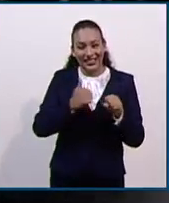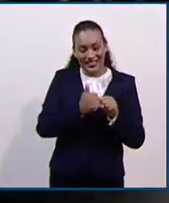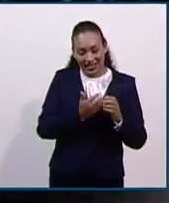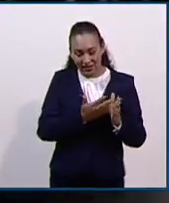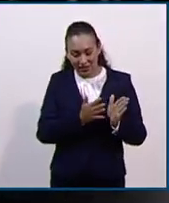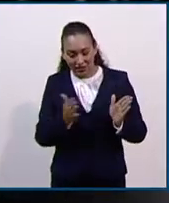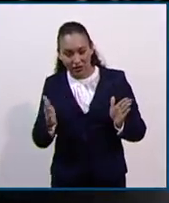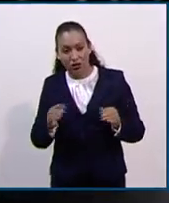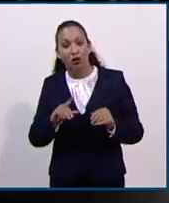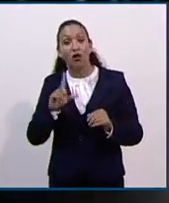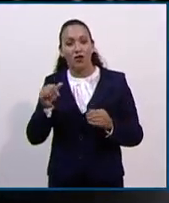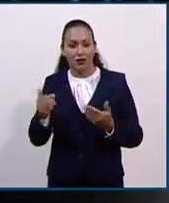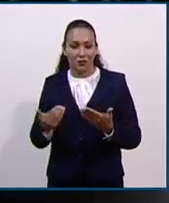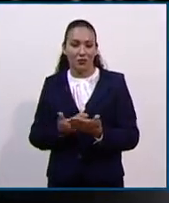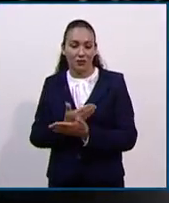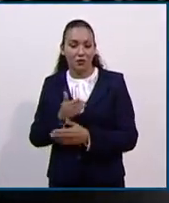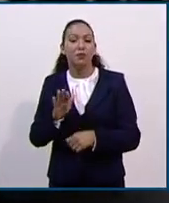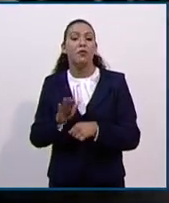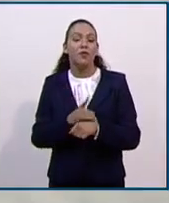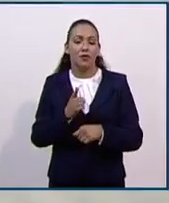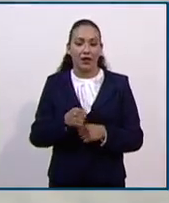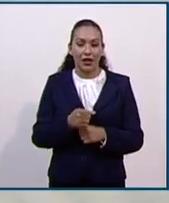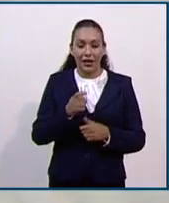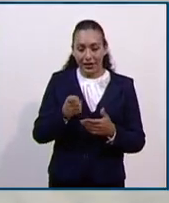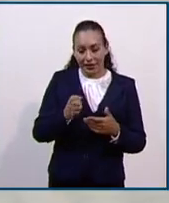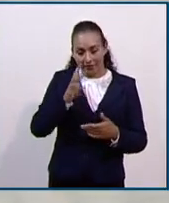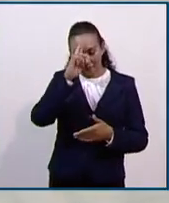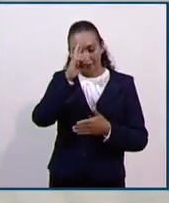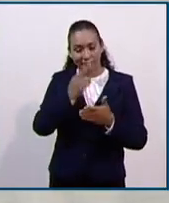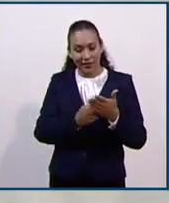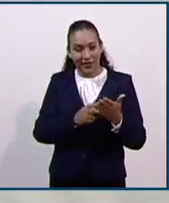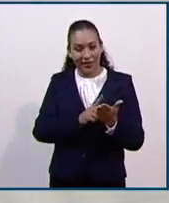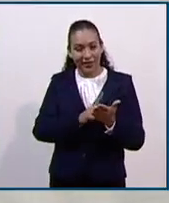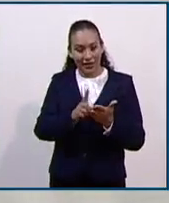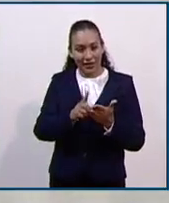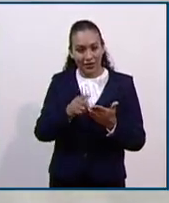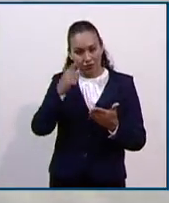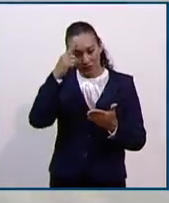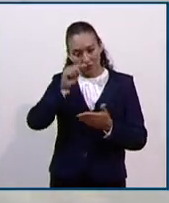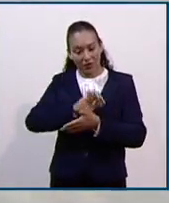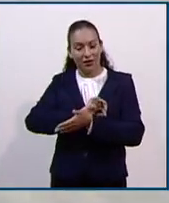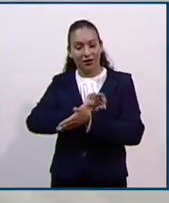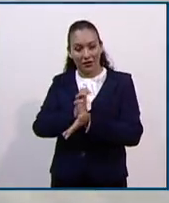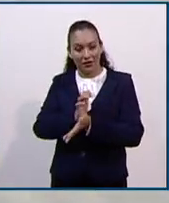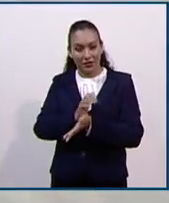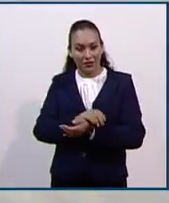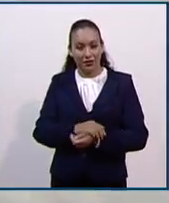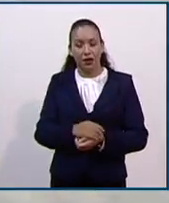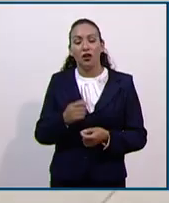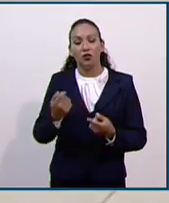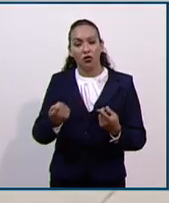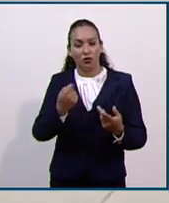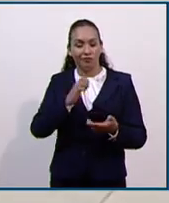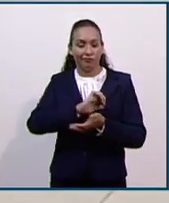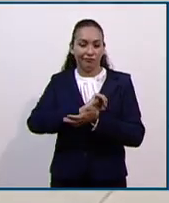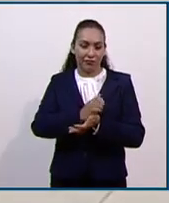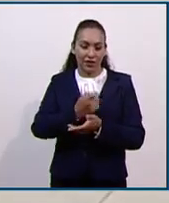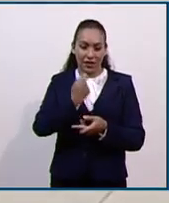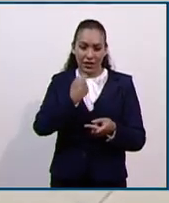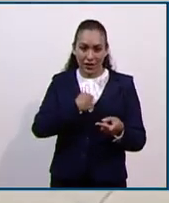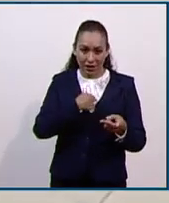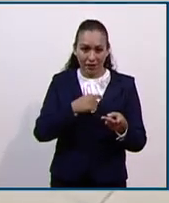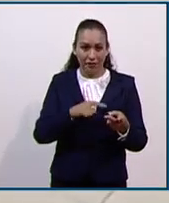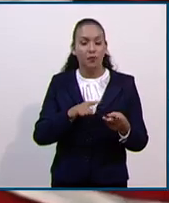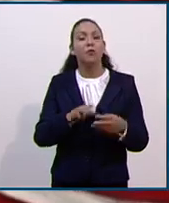de haber nacido, pues ello es violatorio de los derechos de no discriminación, de identidad y libre tránsito,